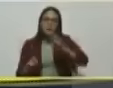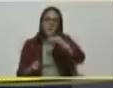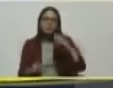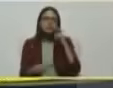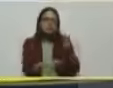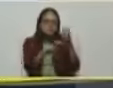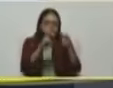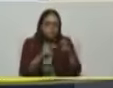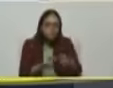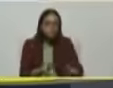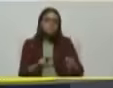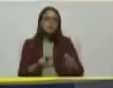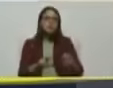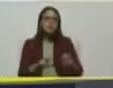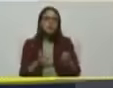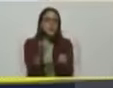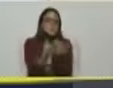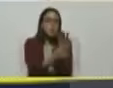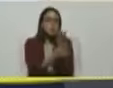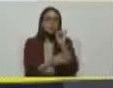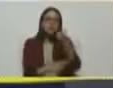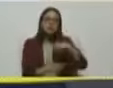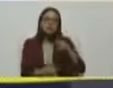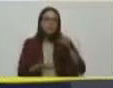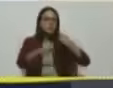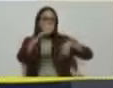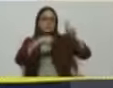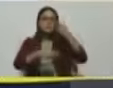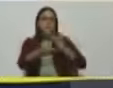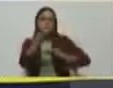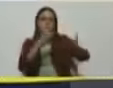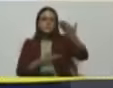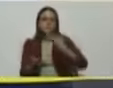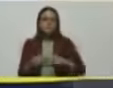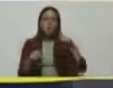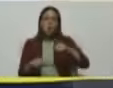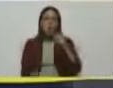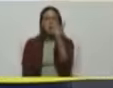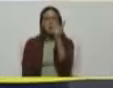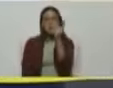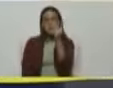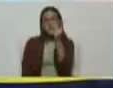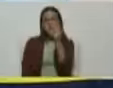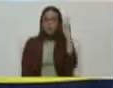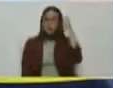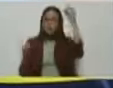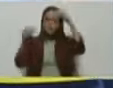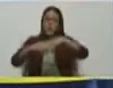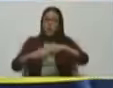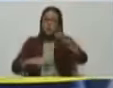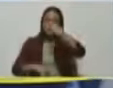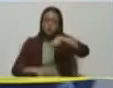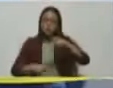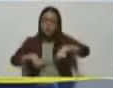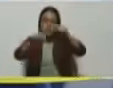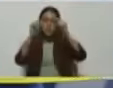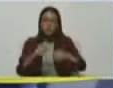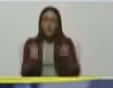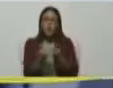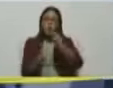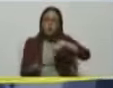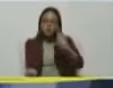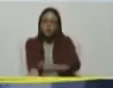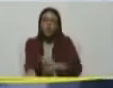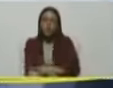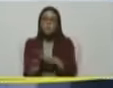explorar, producir y comercializar. Hoy es el segundo convenio firmado con nuestros hermanos de